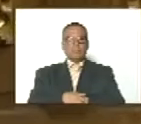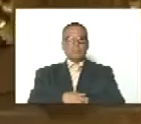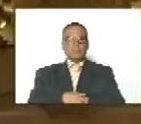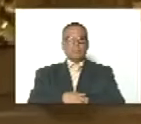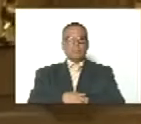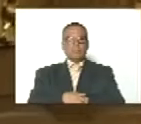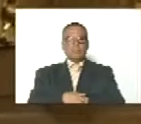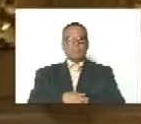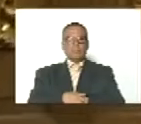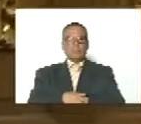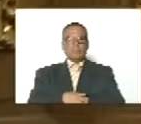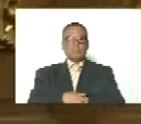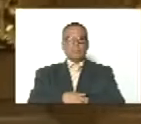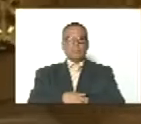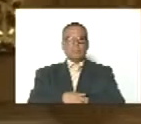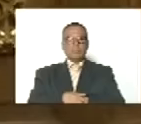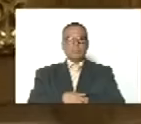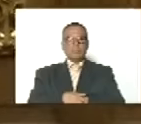Bueno,